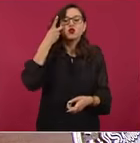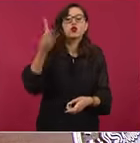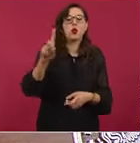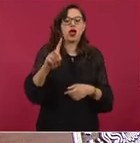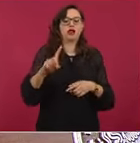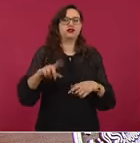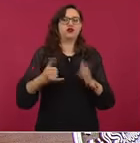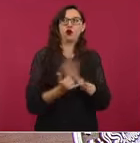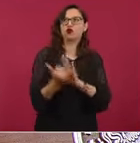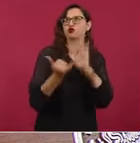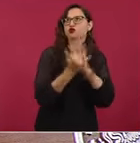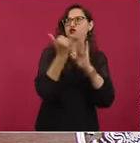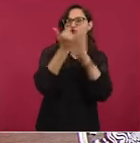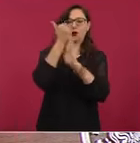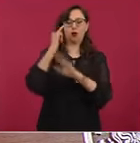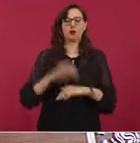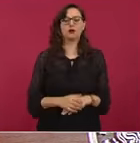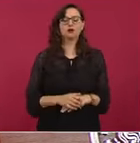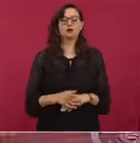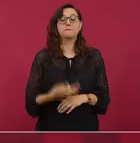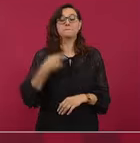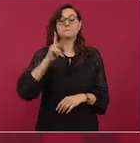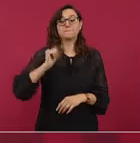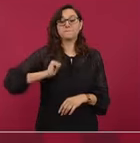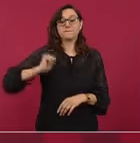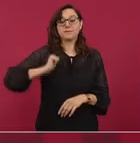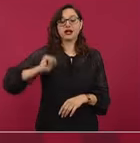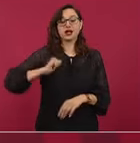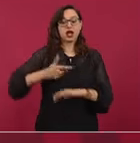Pero antes, en las campañas,